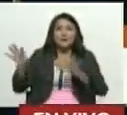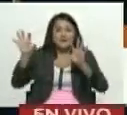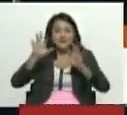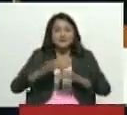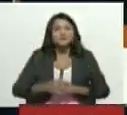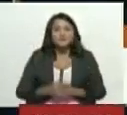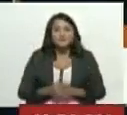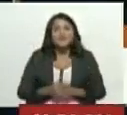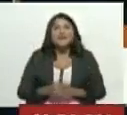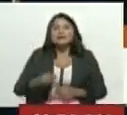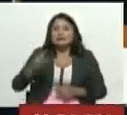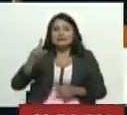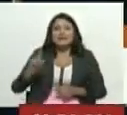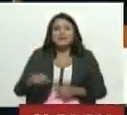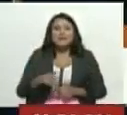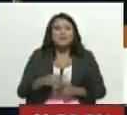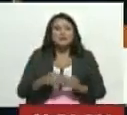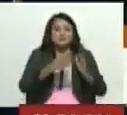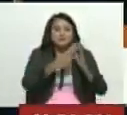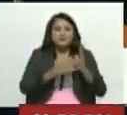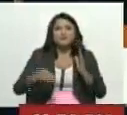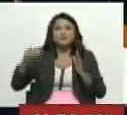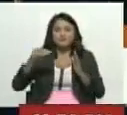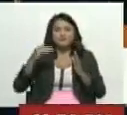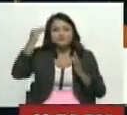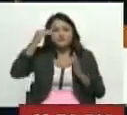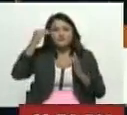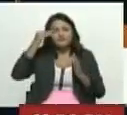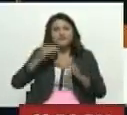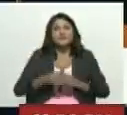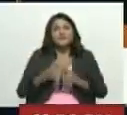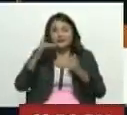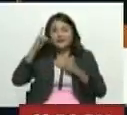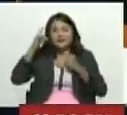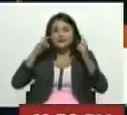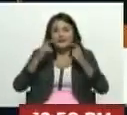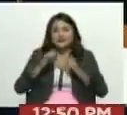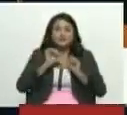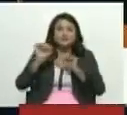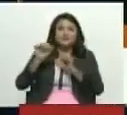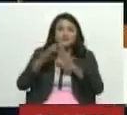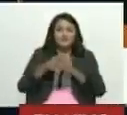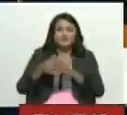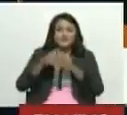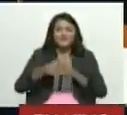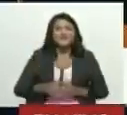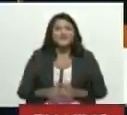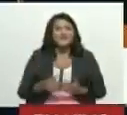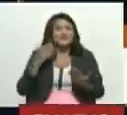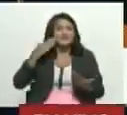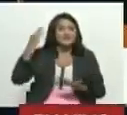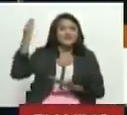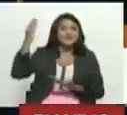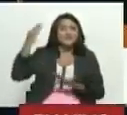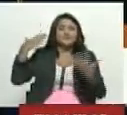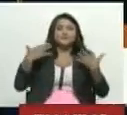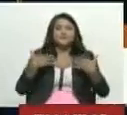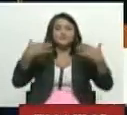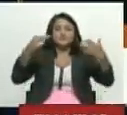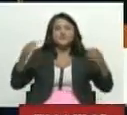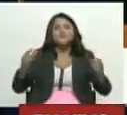han ratificado el concepto anticolonialista y antiimperialista con estas imágenes que manejamos desde la sala